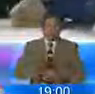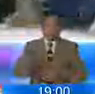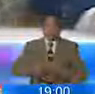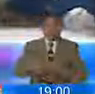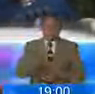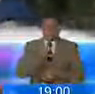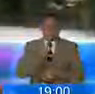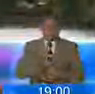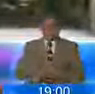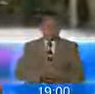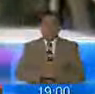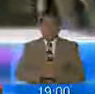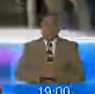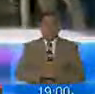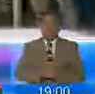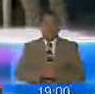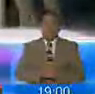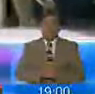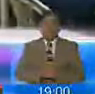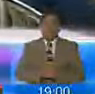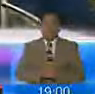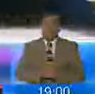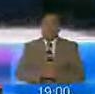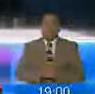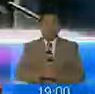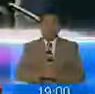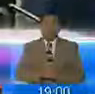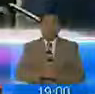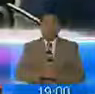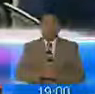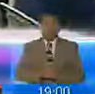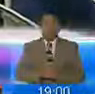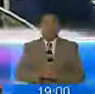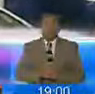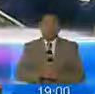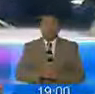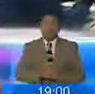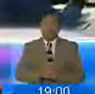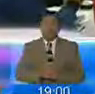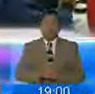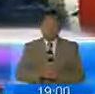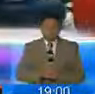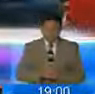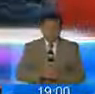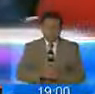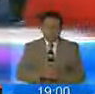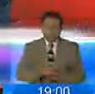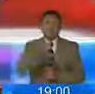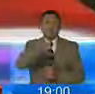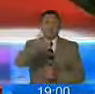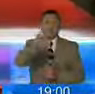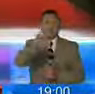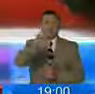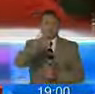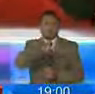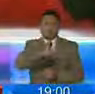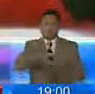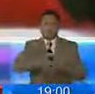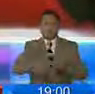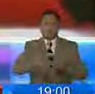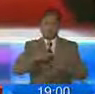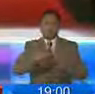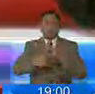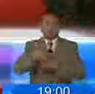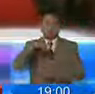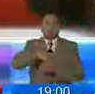supervisor. Vamos a conversar. Buenas noches, ayúdame con su nombre. Diego Tello, Coordinador Nacional Técnico de Procesos Electorales. ¿Cómo se ha